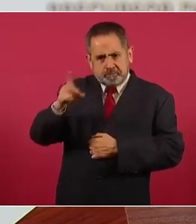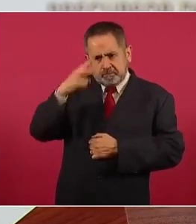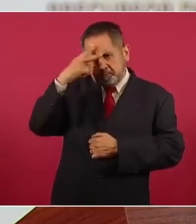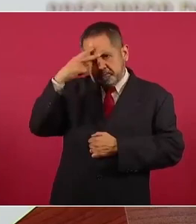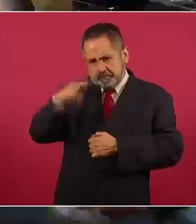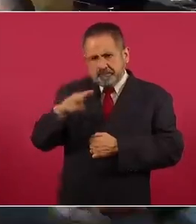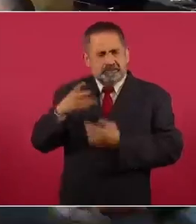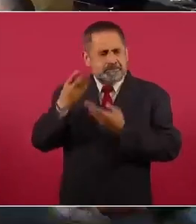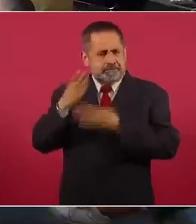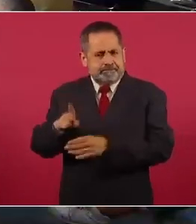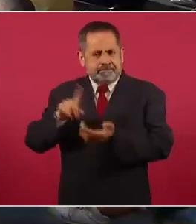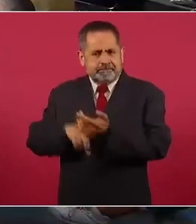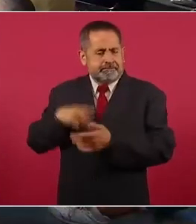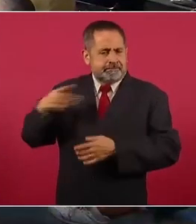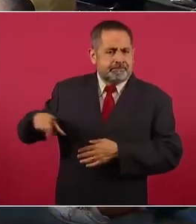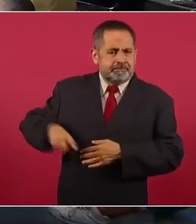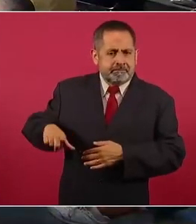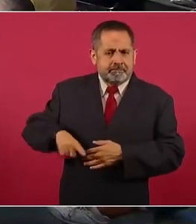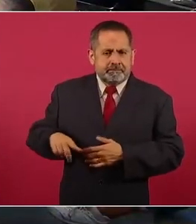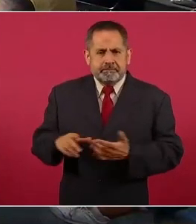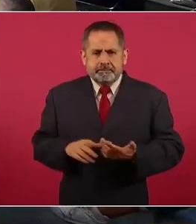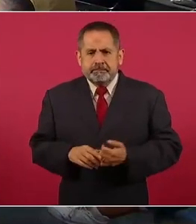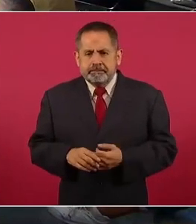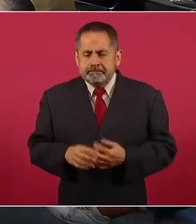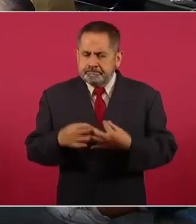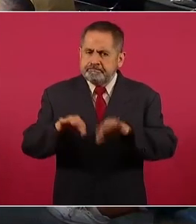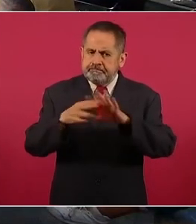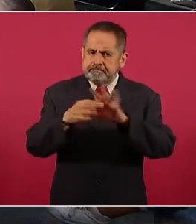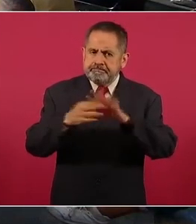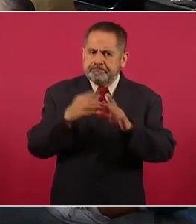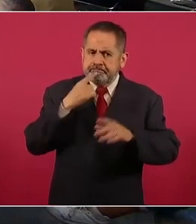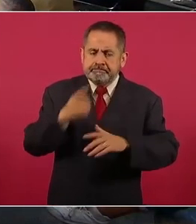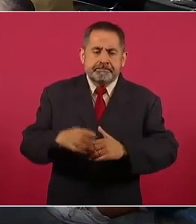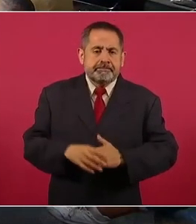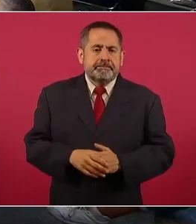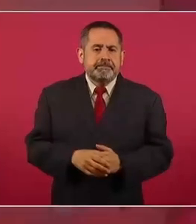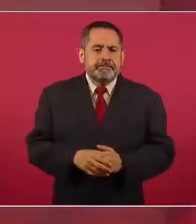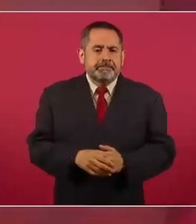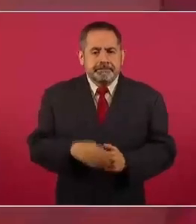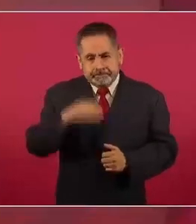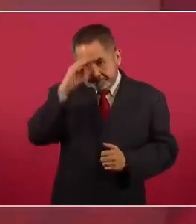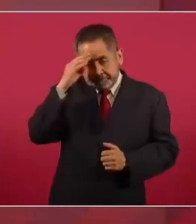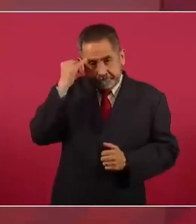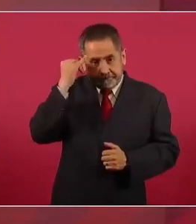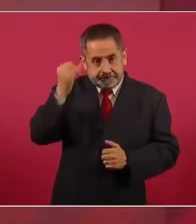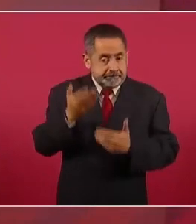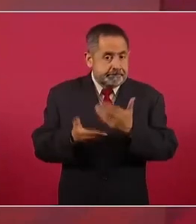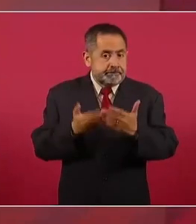Sí, es importante todo esto plantear,